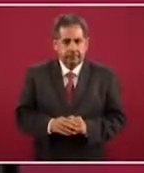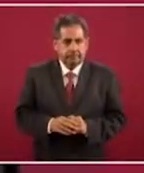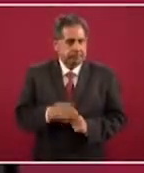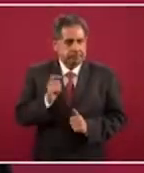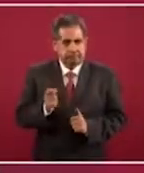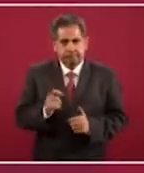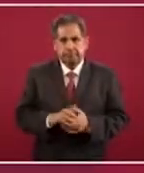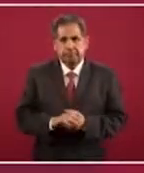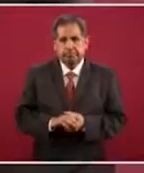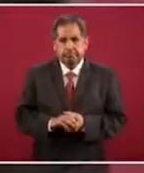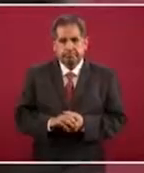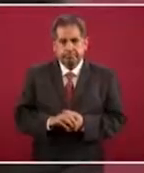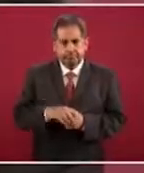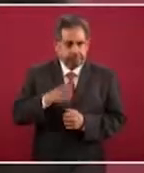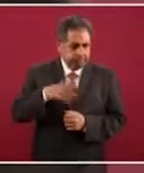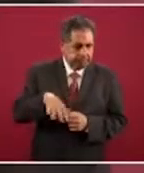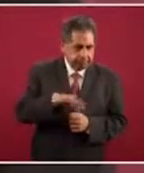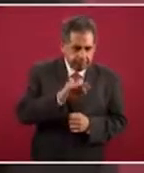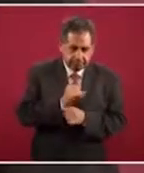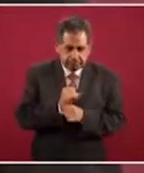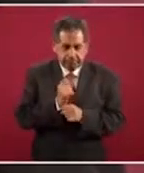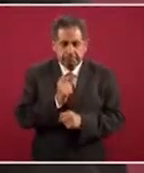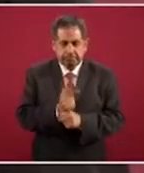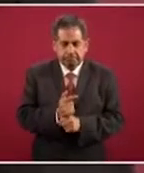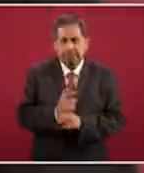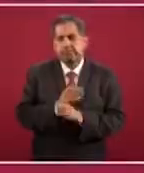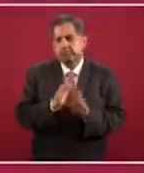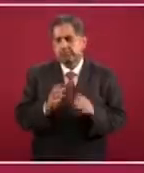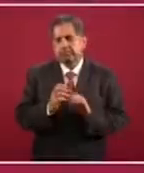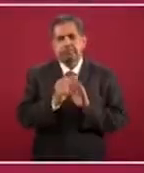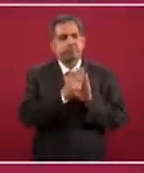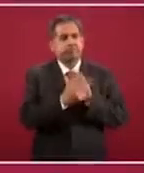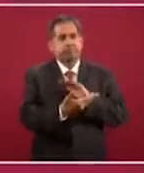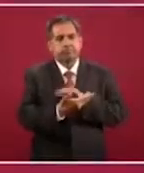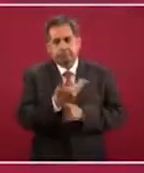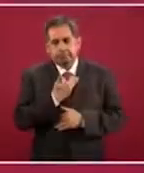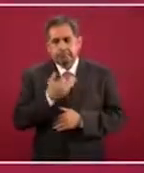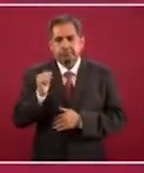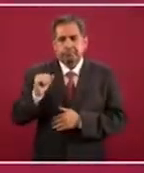se indagó y es una solicitud de amparo.